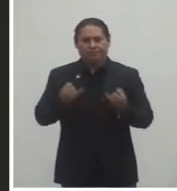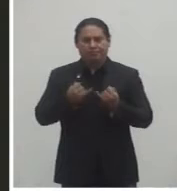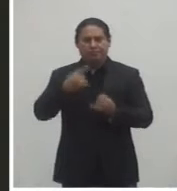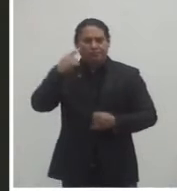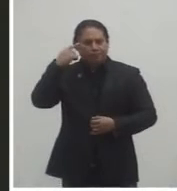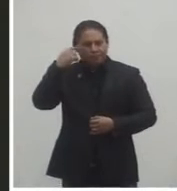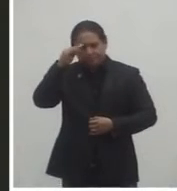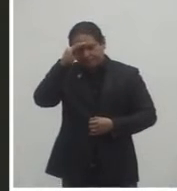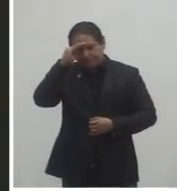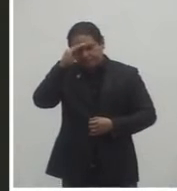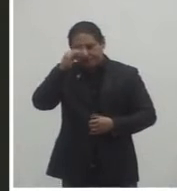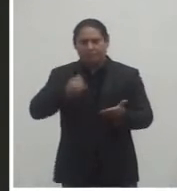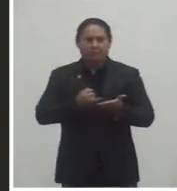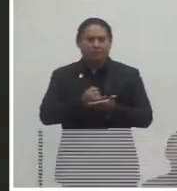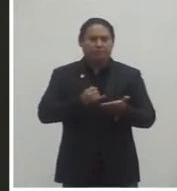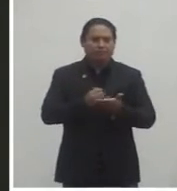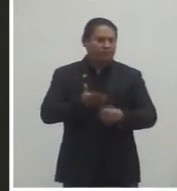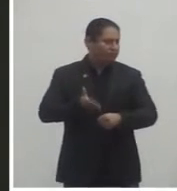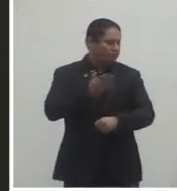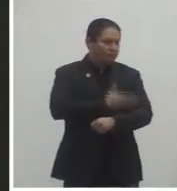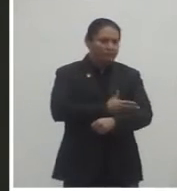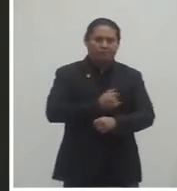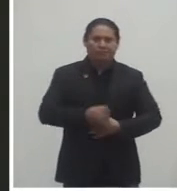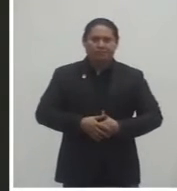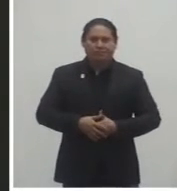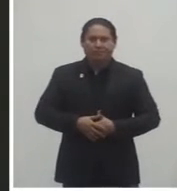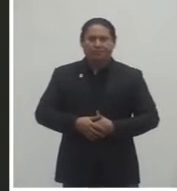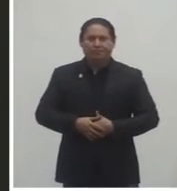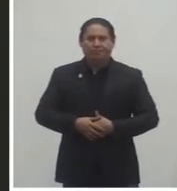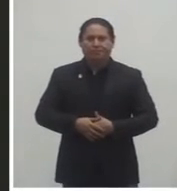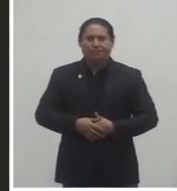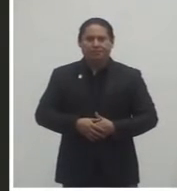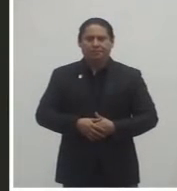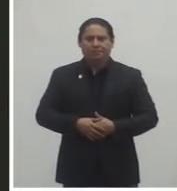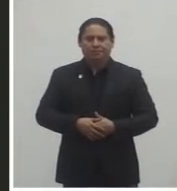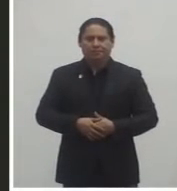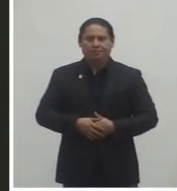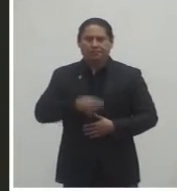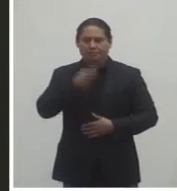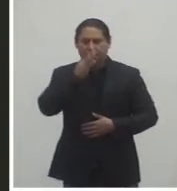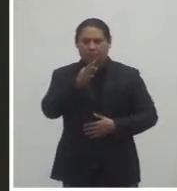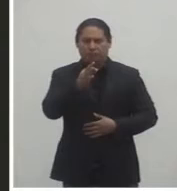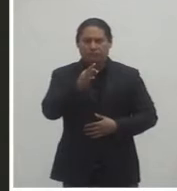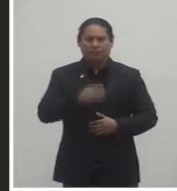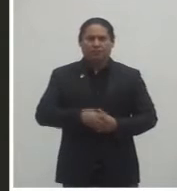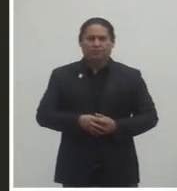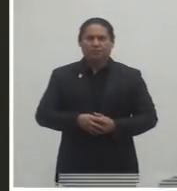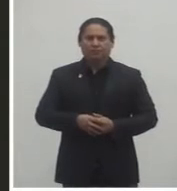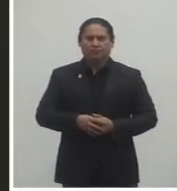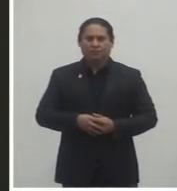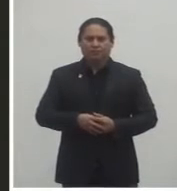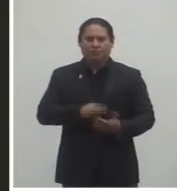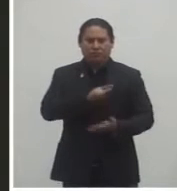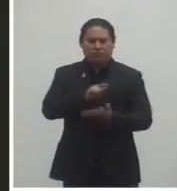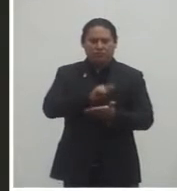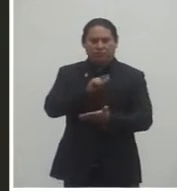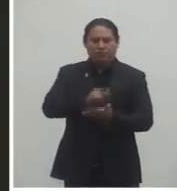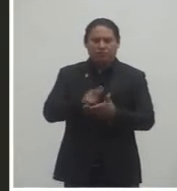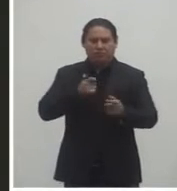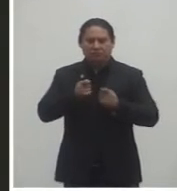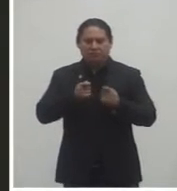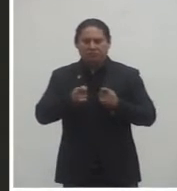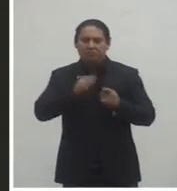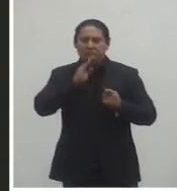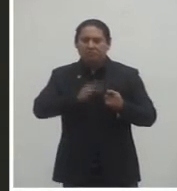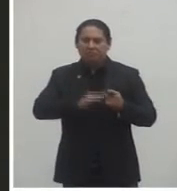reflexión sobre decisiones pasadas. Me refiero particularmente a los vicios legales y de